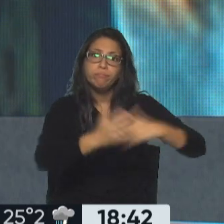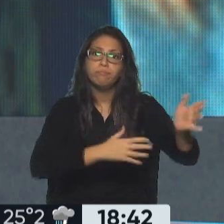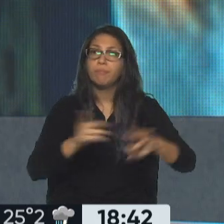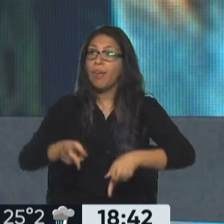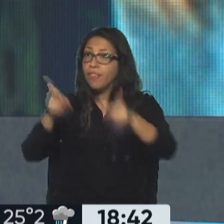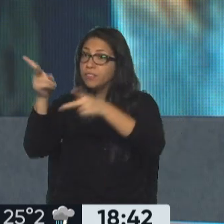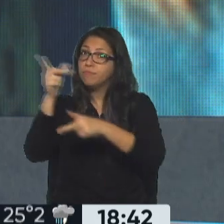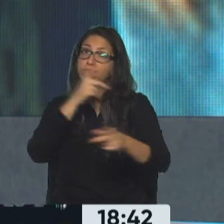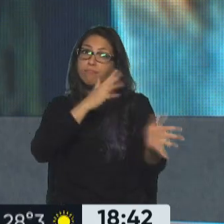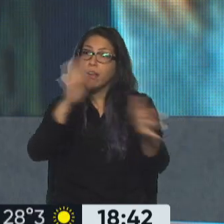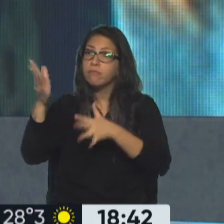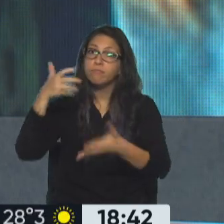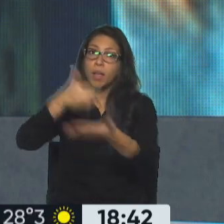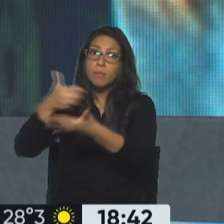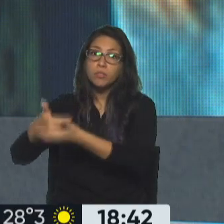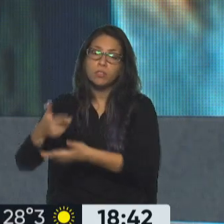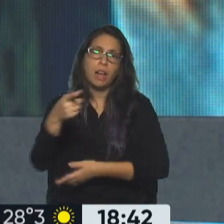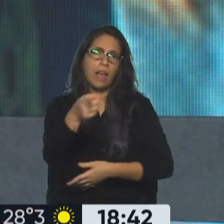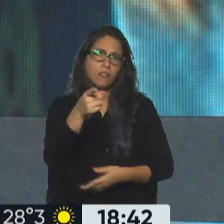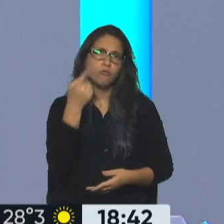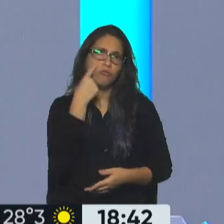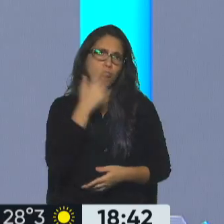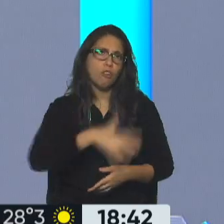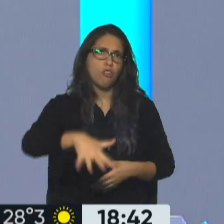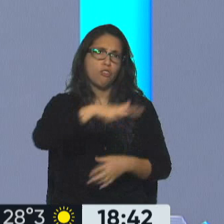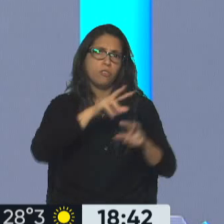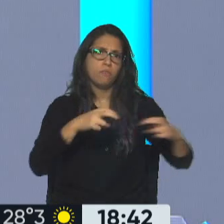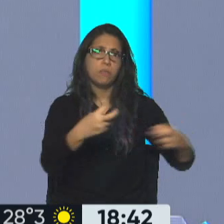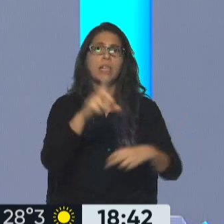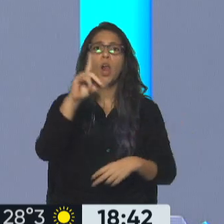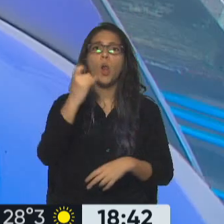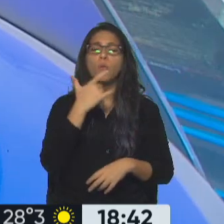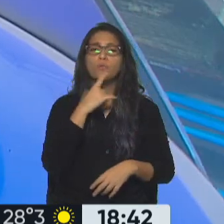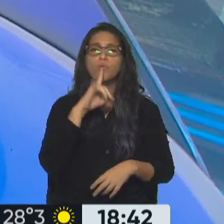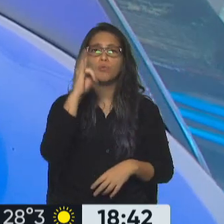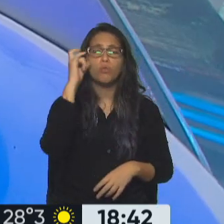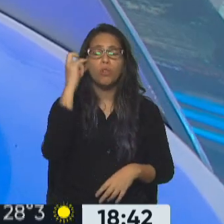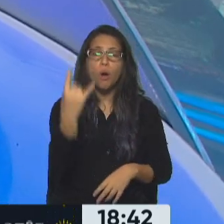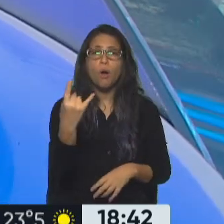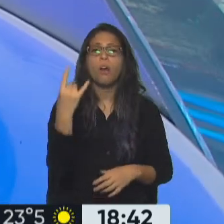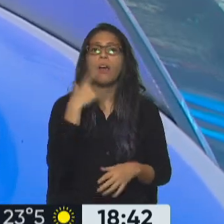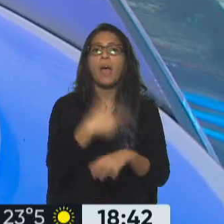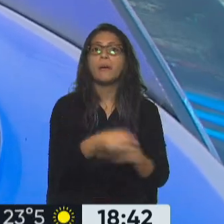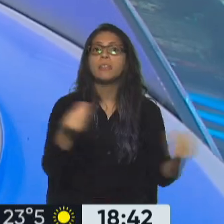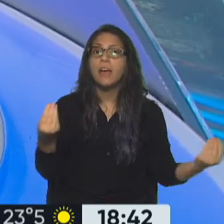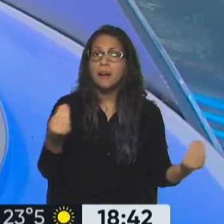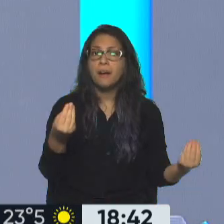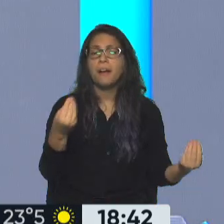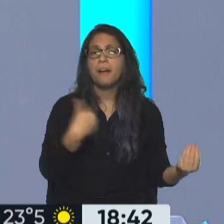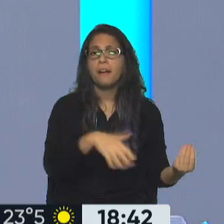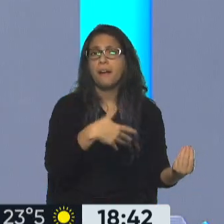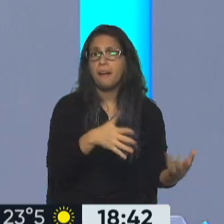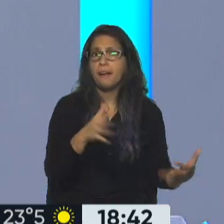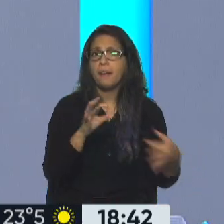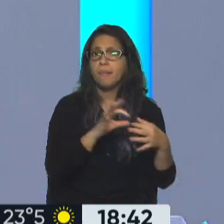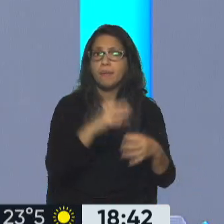con inversores digo se conocen esa mesa también lo que va a ser luz todo Digo el radicalismo que también quiere morder un poquito y